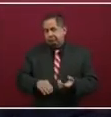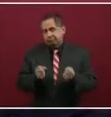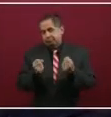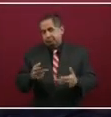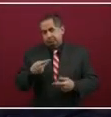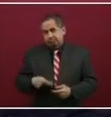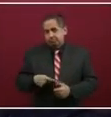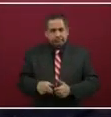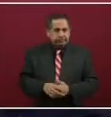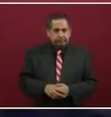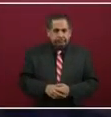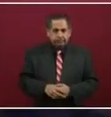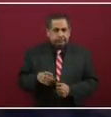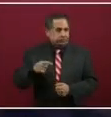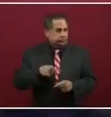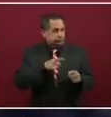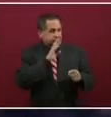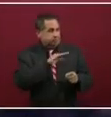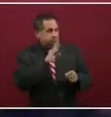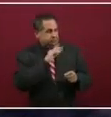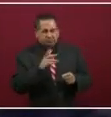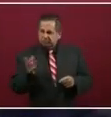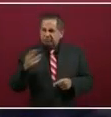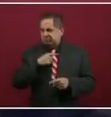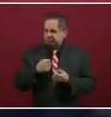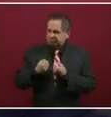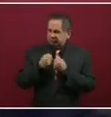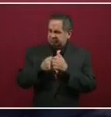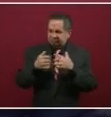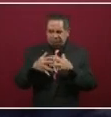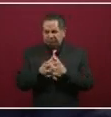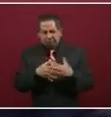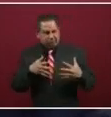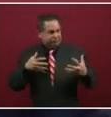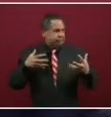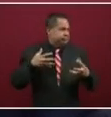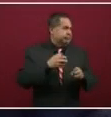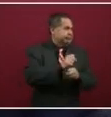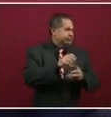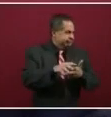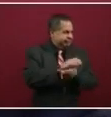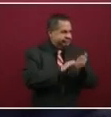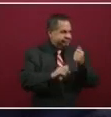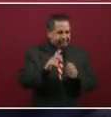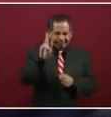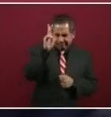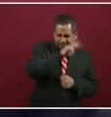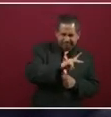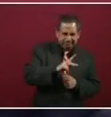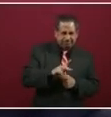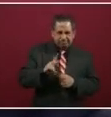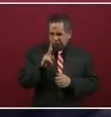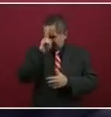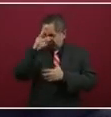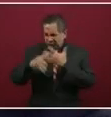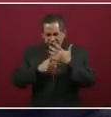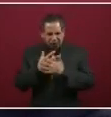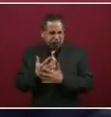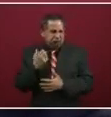El querer resolver los problemas con violencia, con el uso de la fuerza.